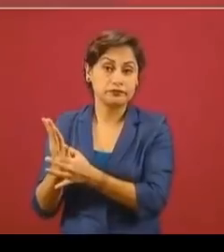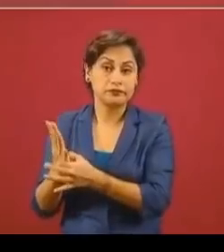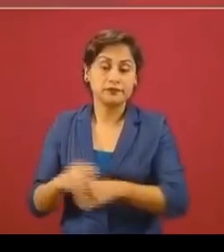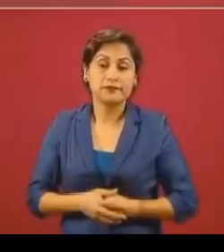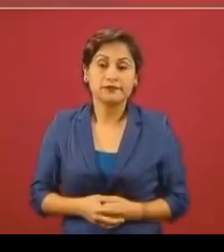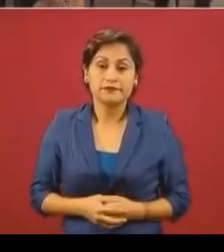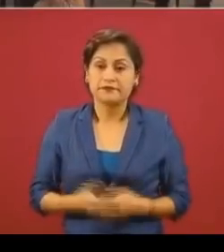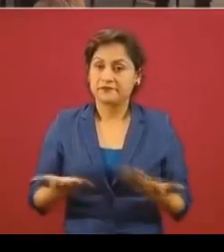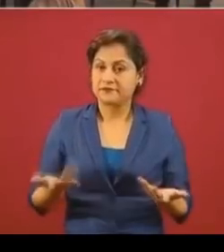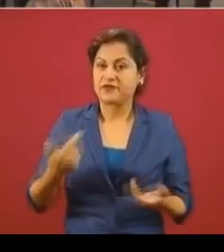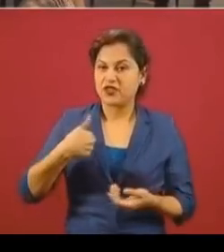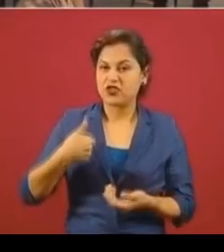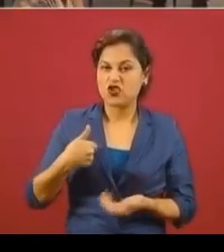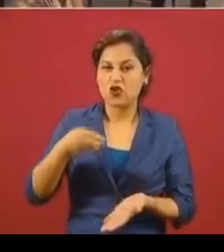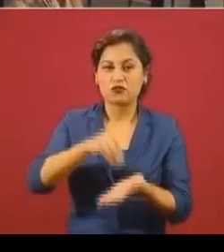Entonces, ¿qué planteo